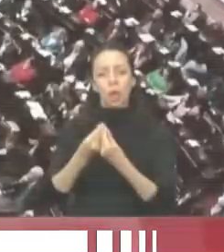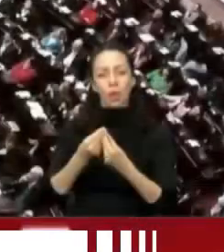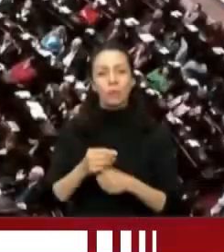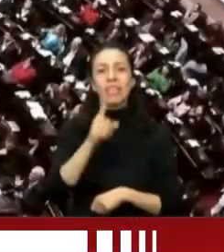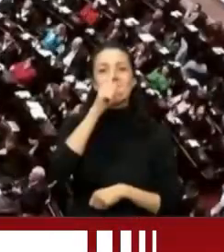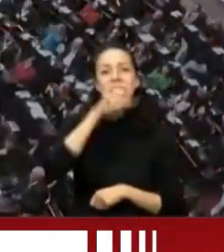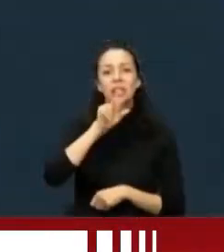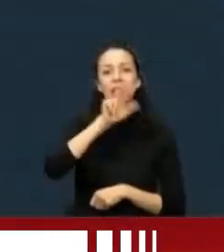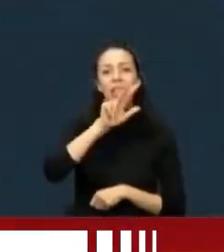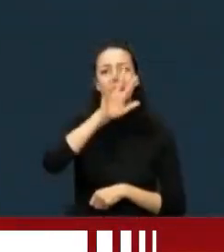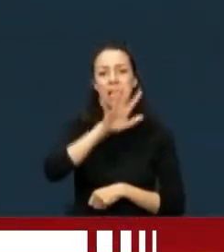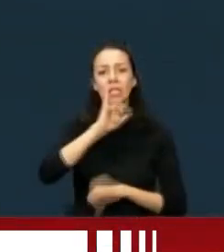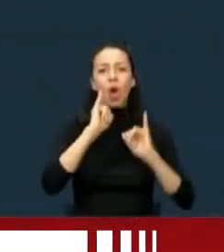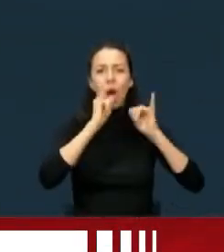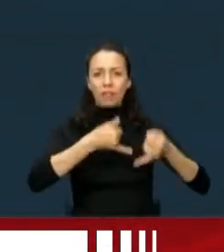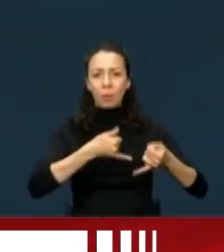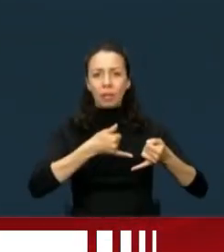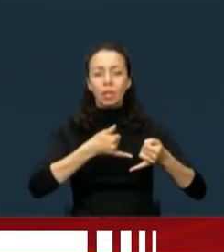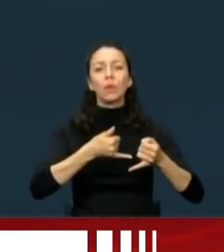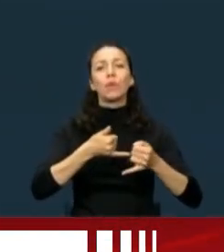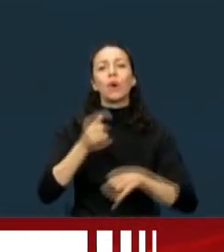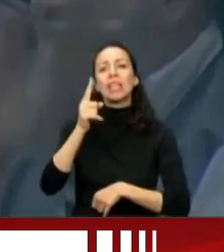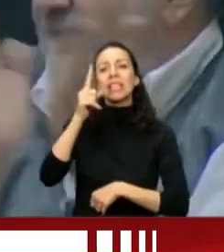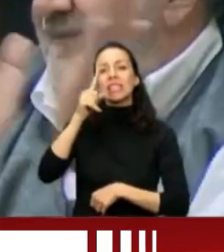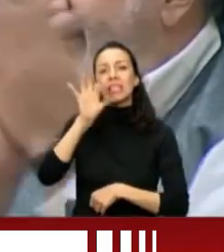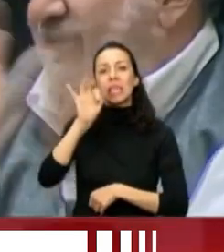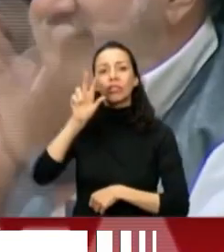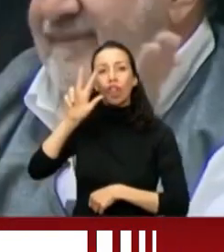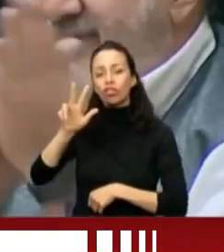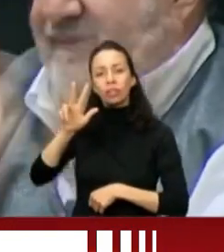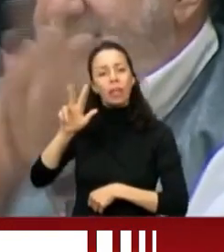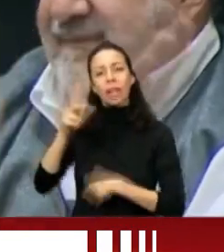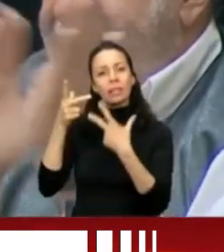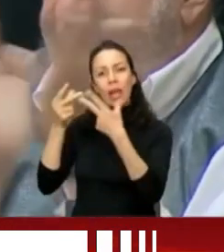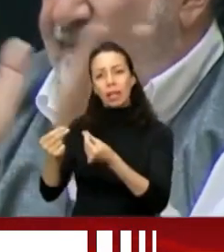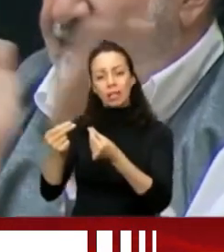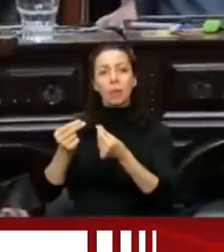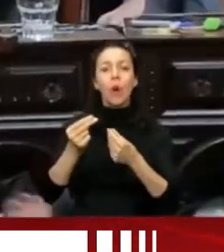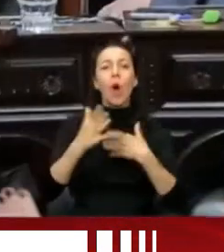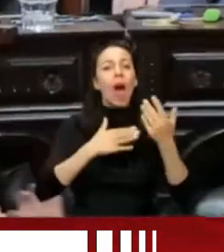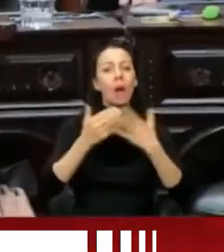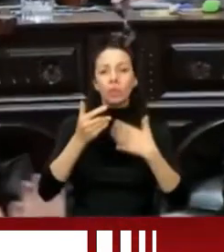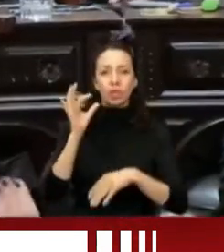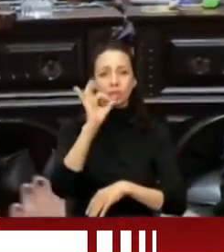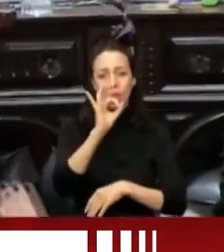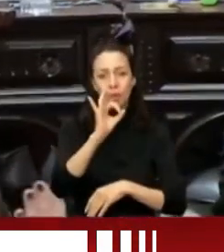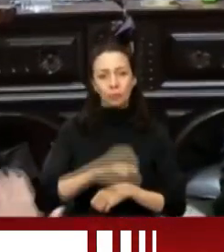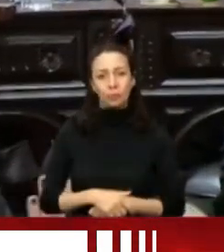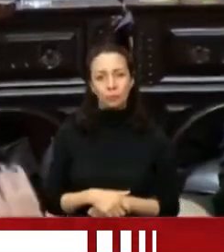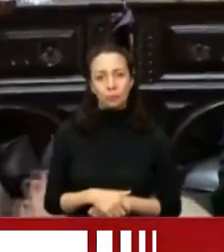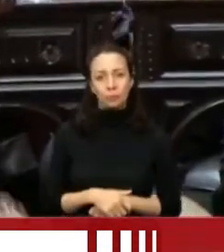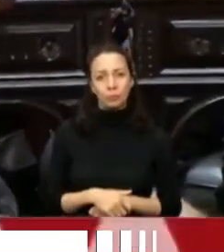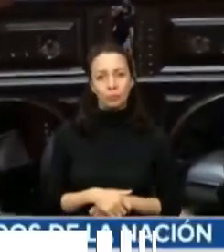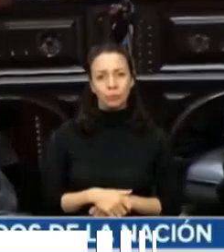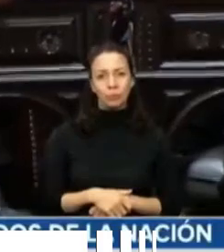con respecto a impuestos coparticipables? ¿Qué novedades hay con respecto a eso? No tenemos mayores precisiones, solo que en el caso que las provincias